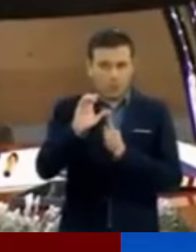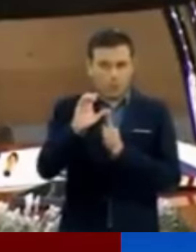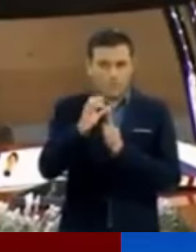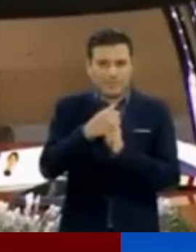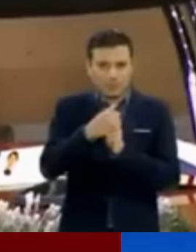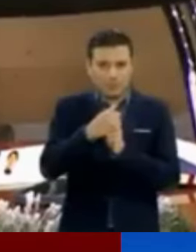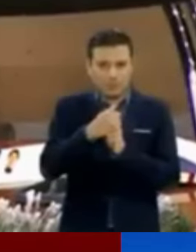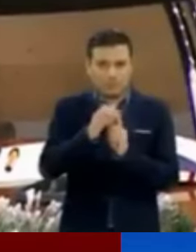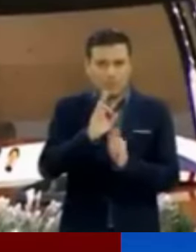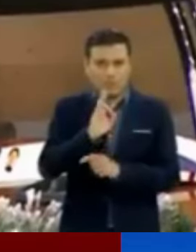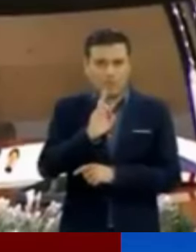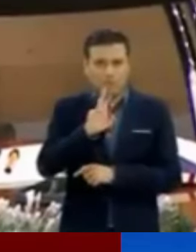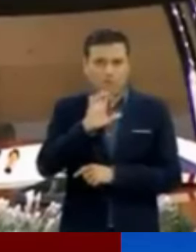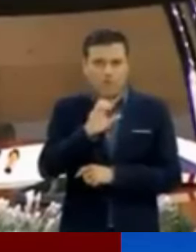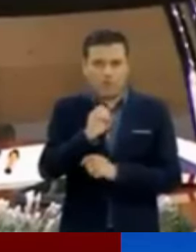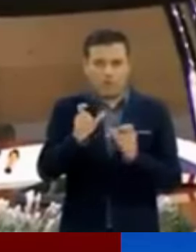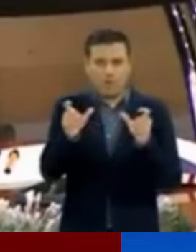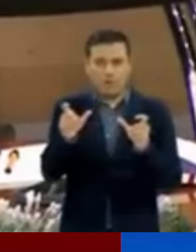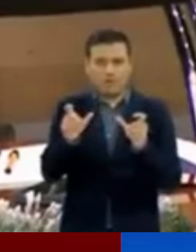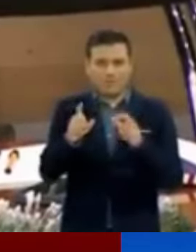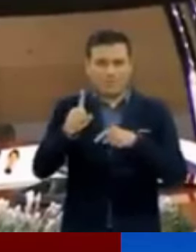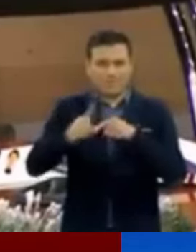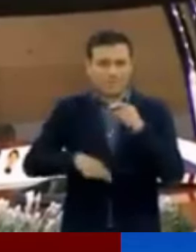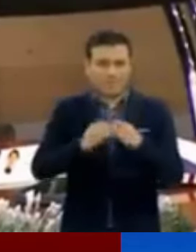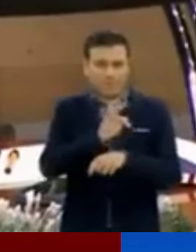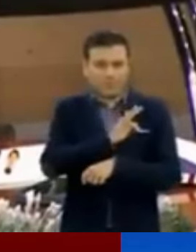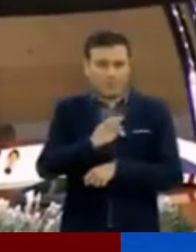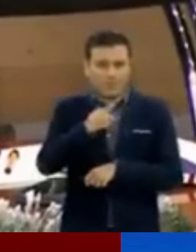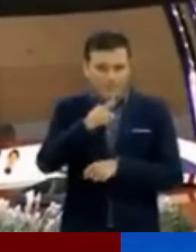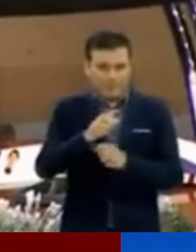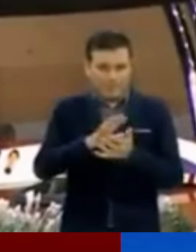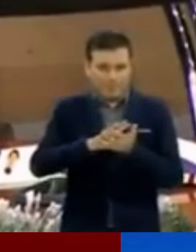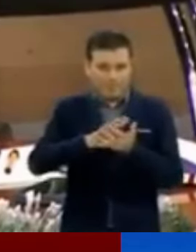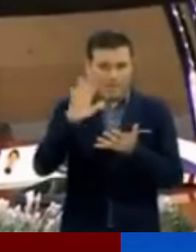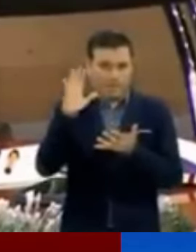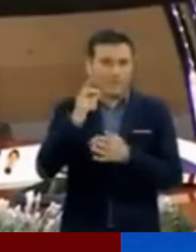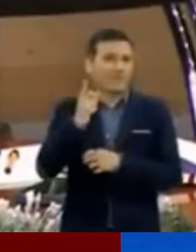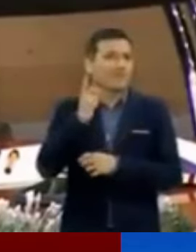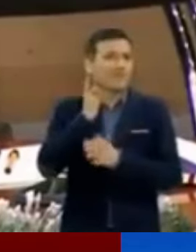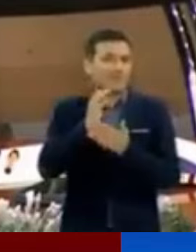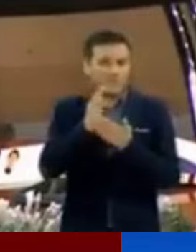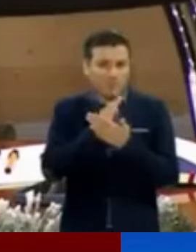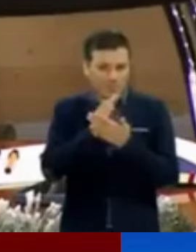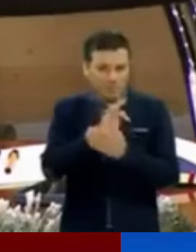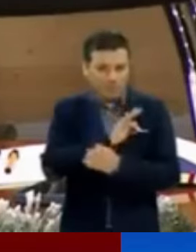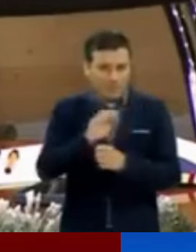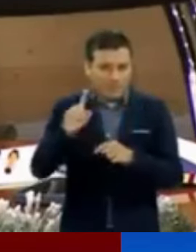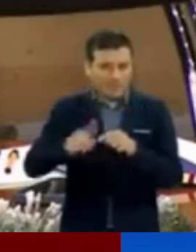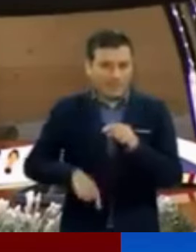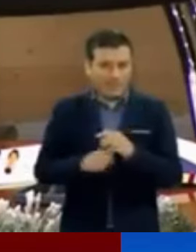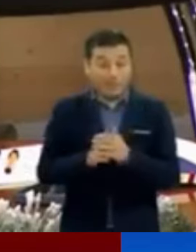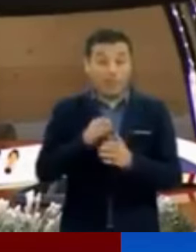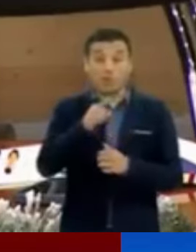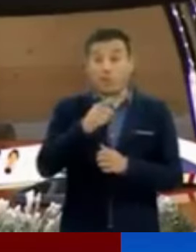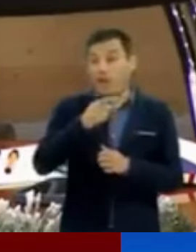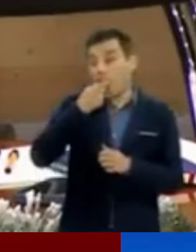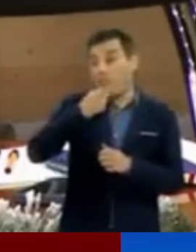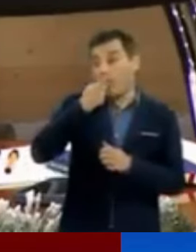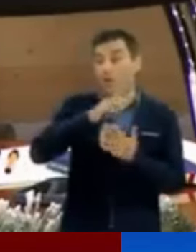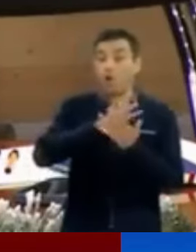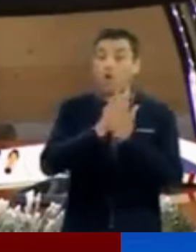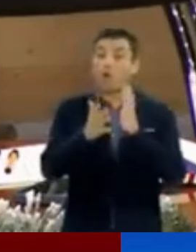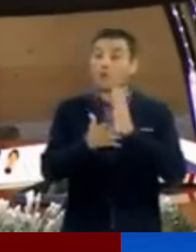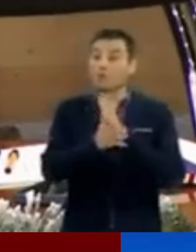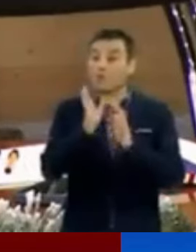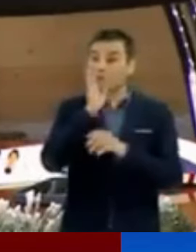previo, donde tiene mayoría Morena, por cierto. Entonces aquí vienen a hablar en contra de la corrupción